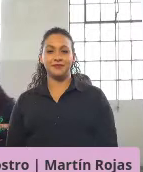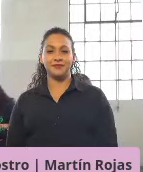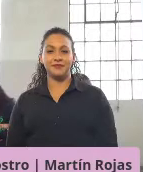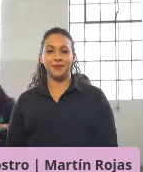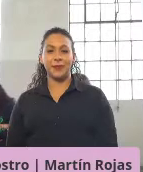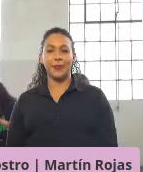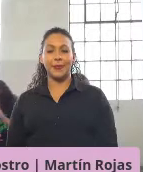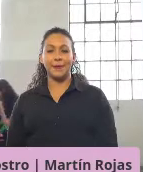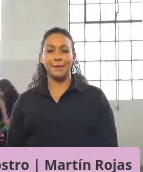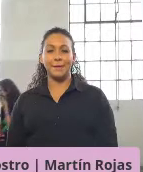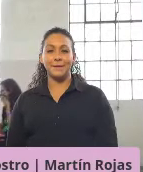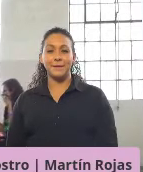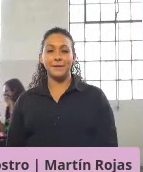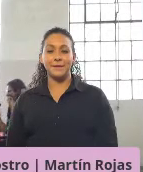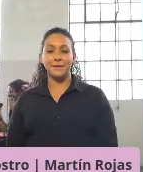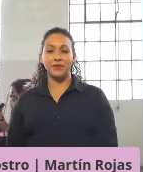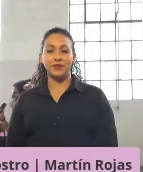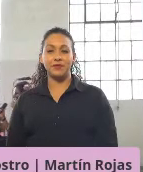Hola.